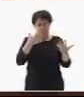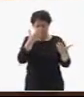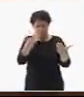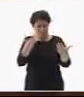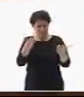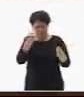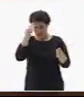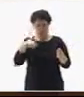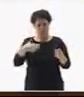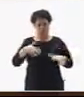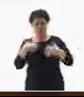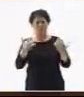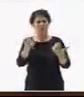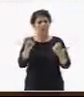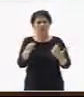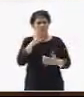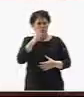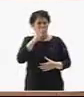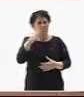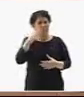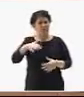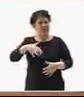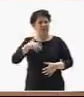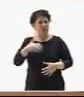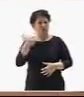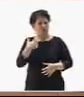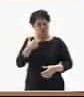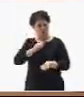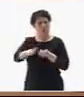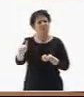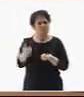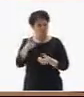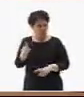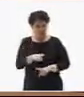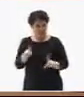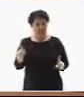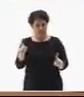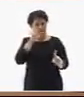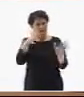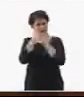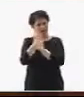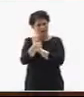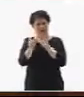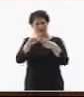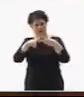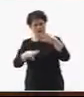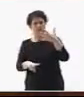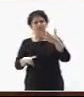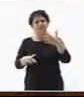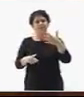cosa. No es rencor. Le voy a dar las razones por las que nosotros queremos